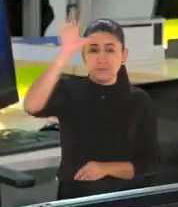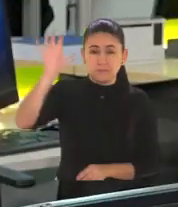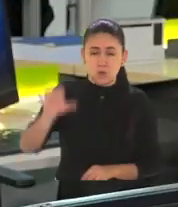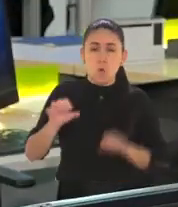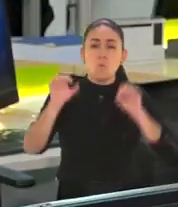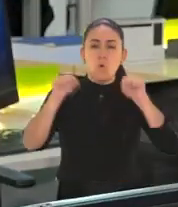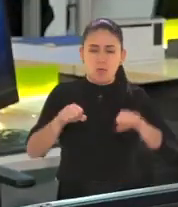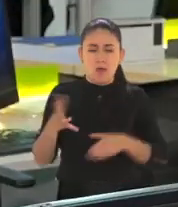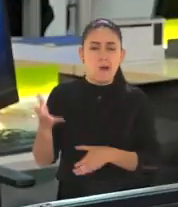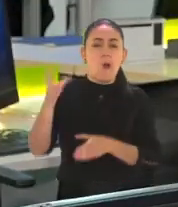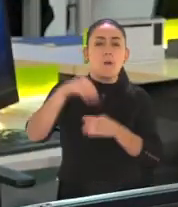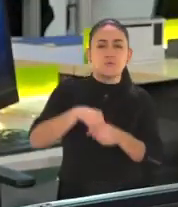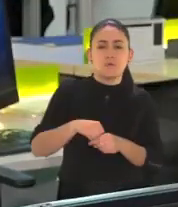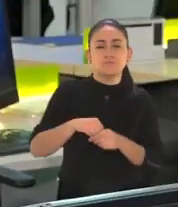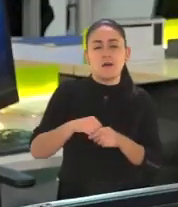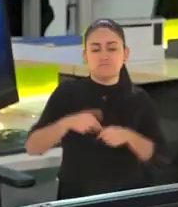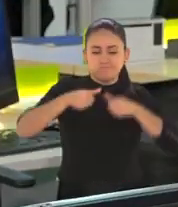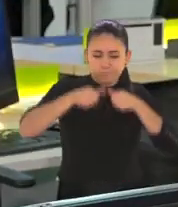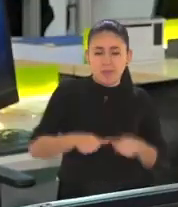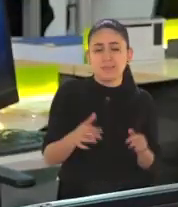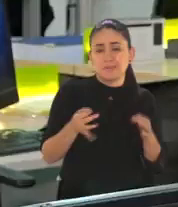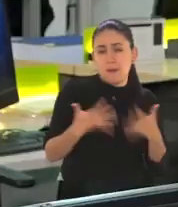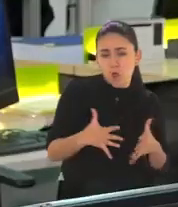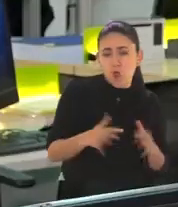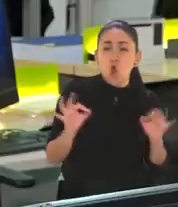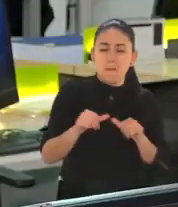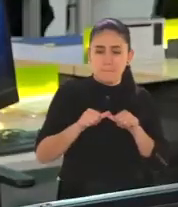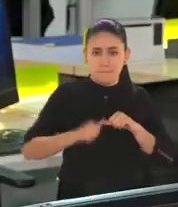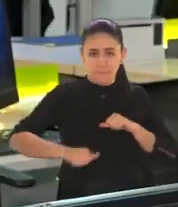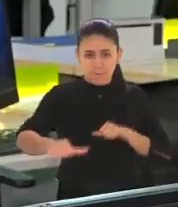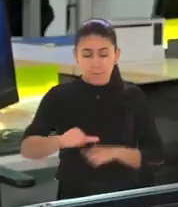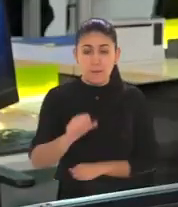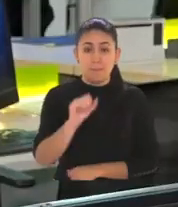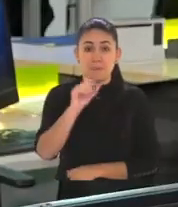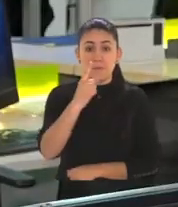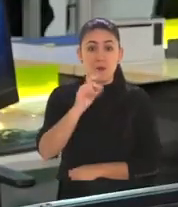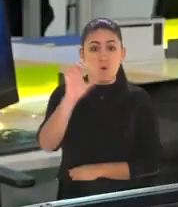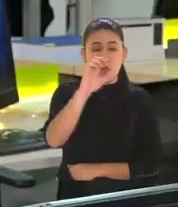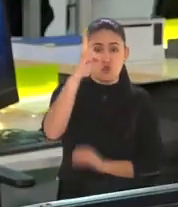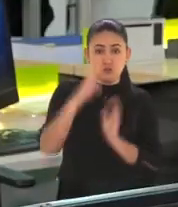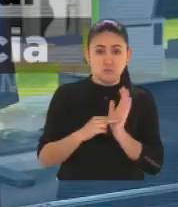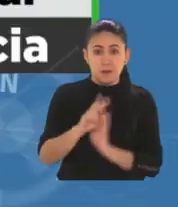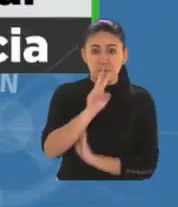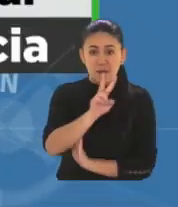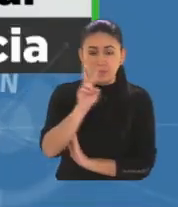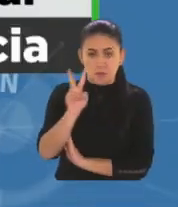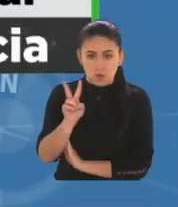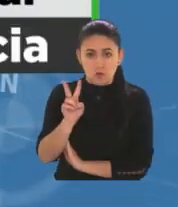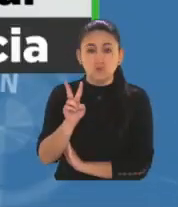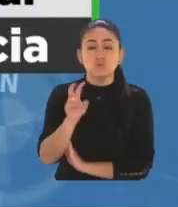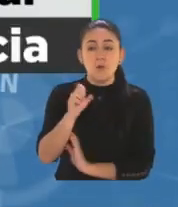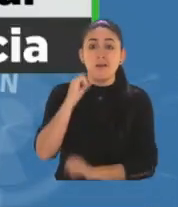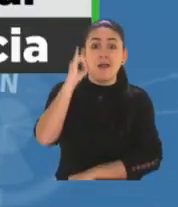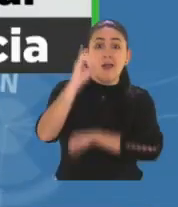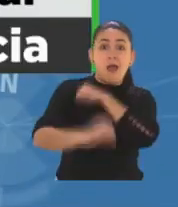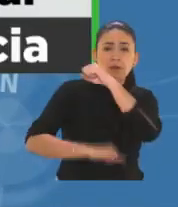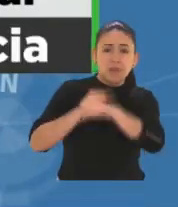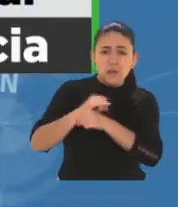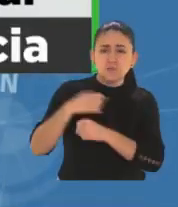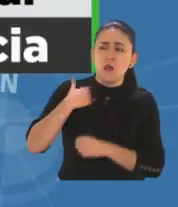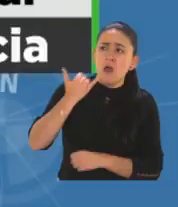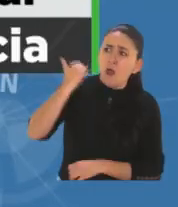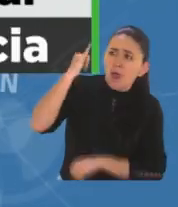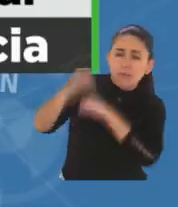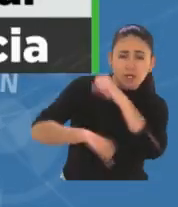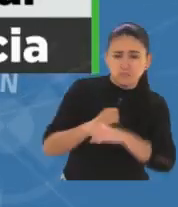temporal y permanente por último a partir del primero de enero de 2022 quedará eliminado el servicio de roaming internacional y se podrán hacer